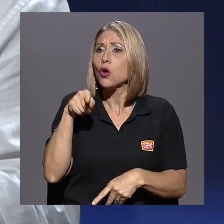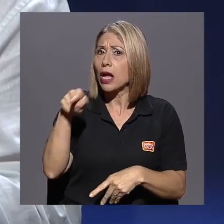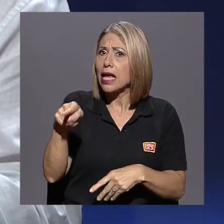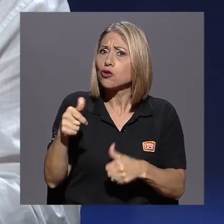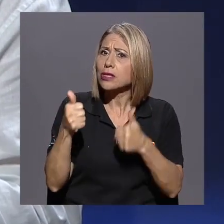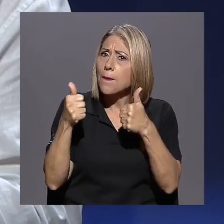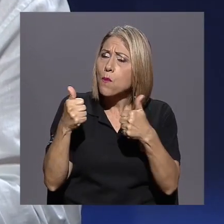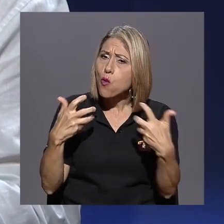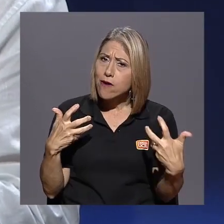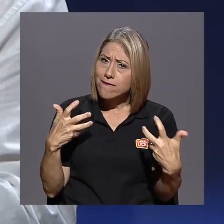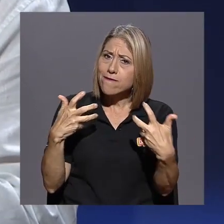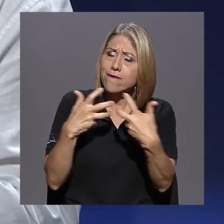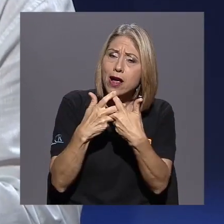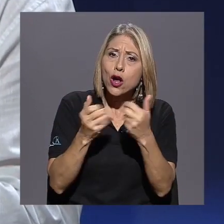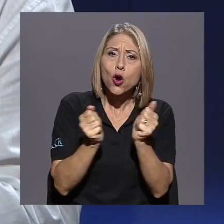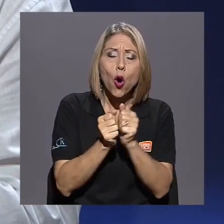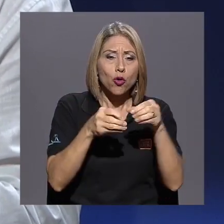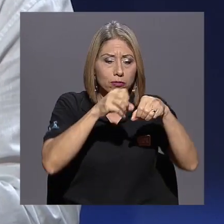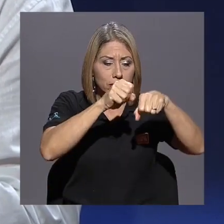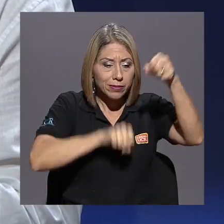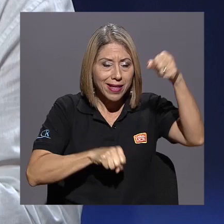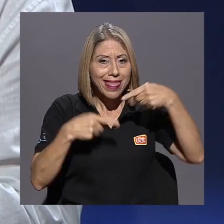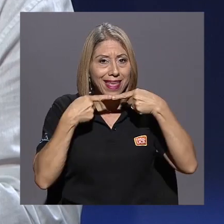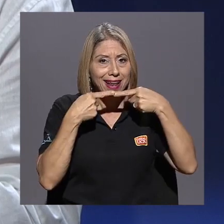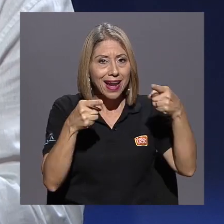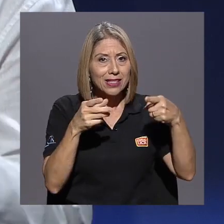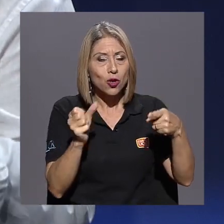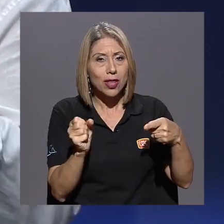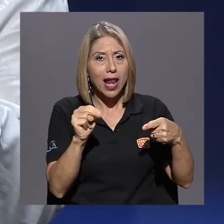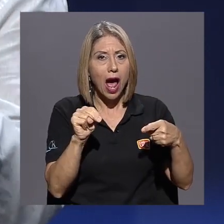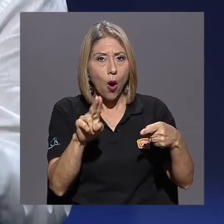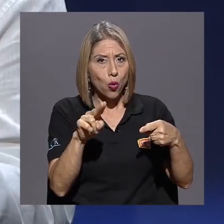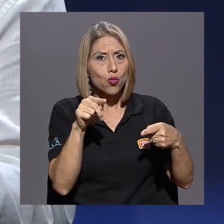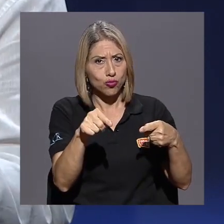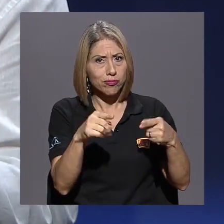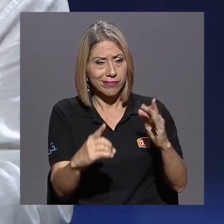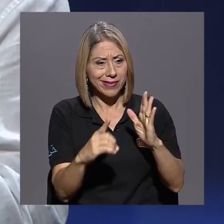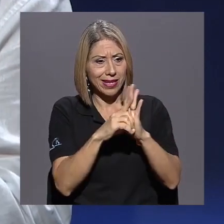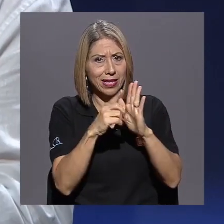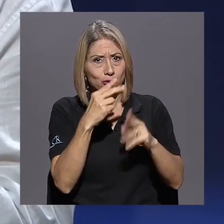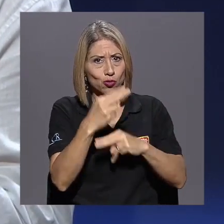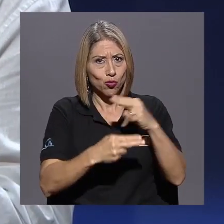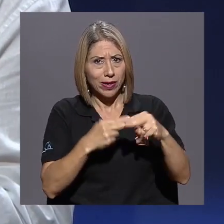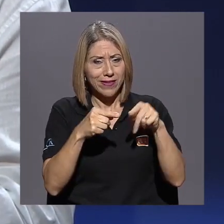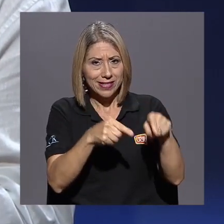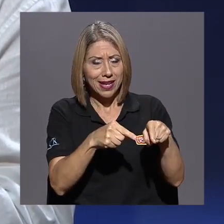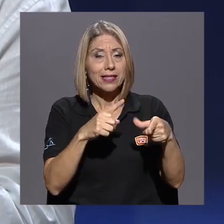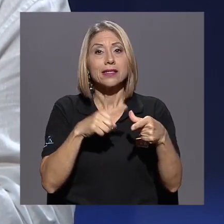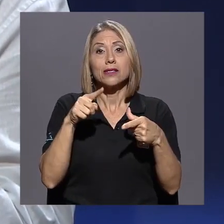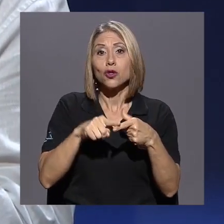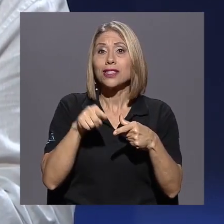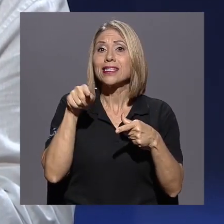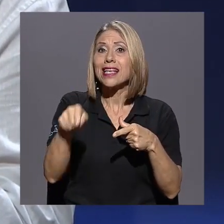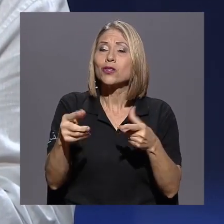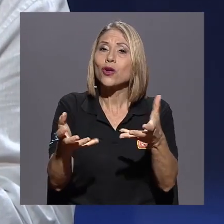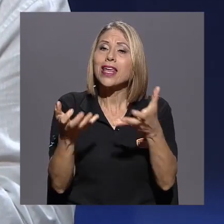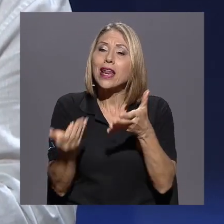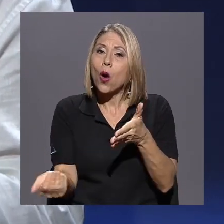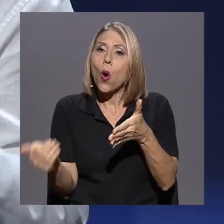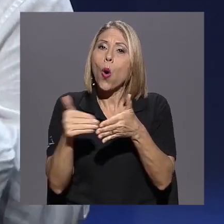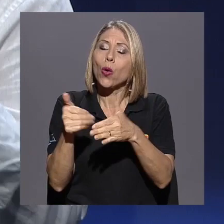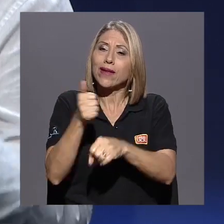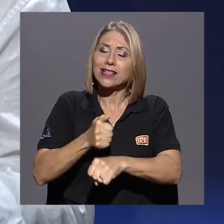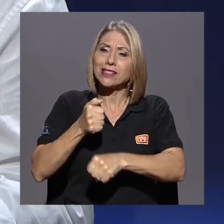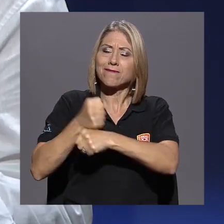muy fuerte con la declaración de las naciones unidas entonces es una construcción que se propone refundar el estado boliviano